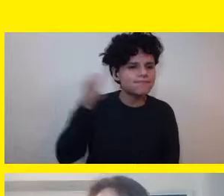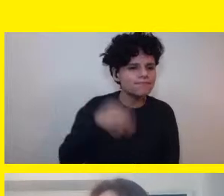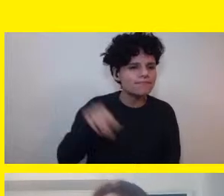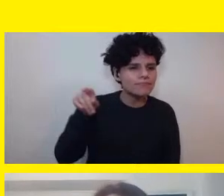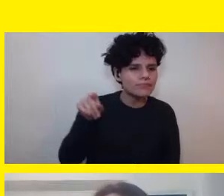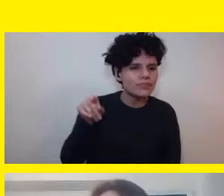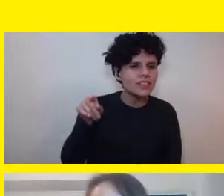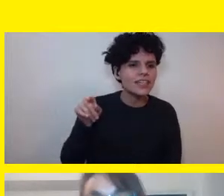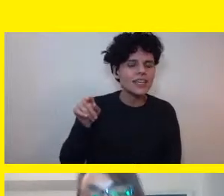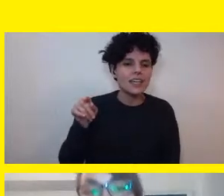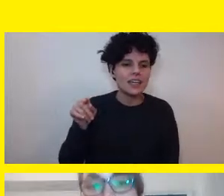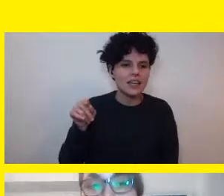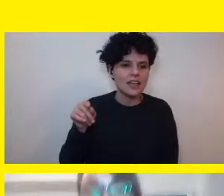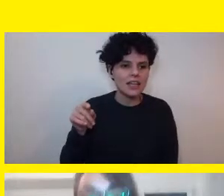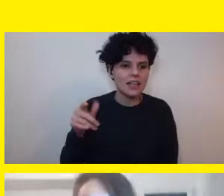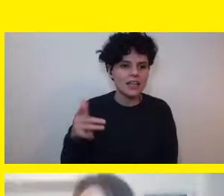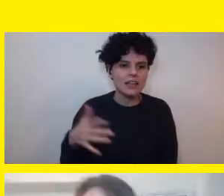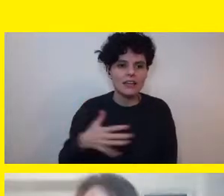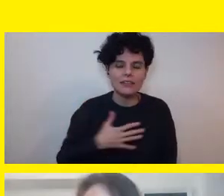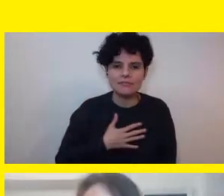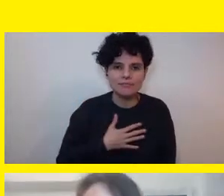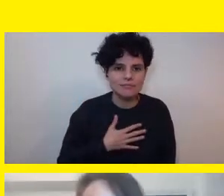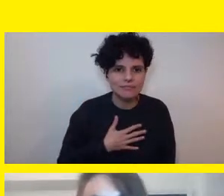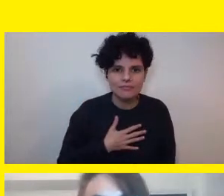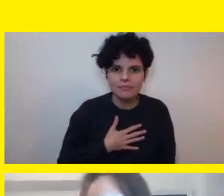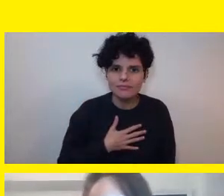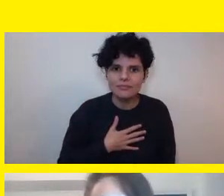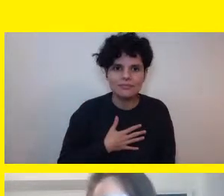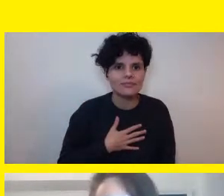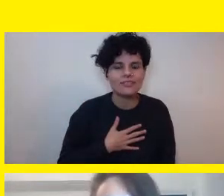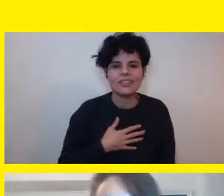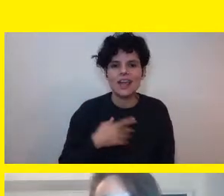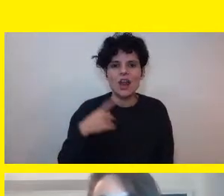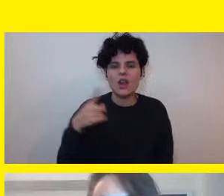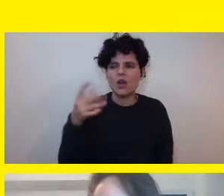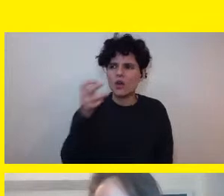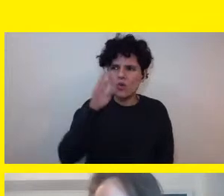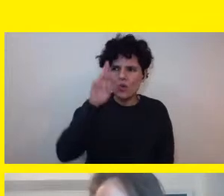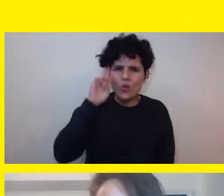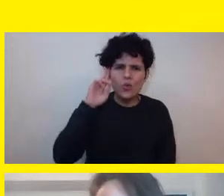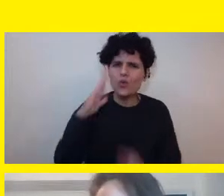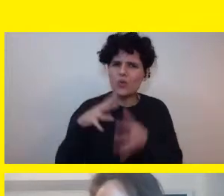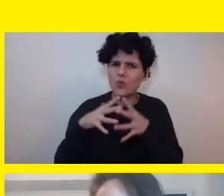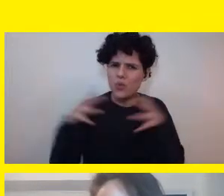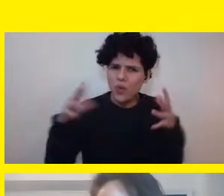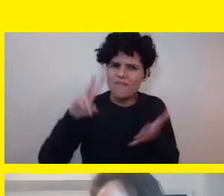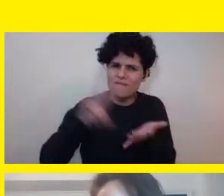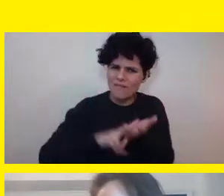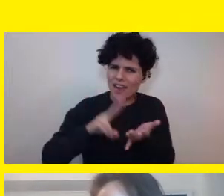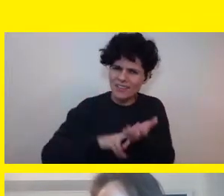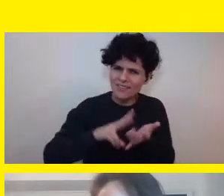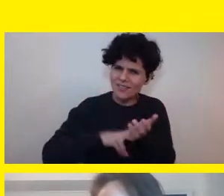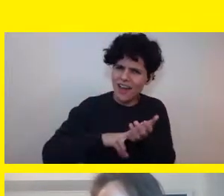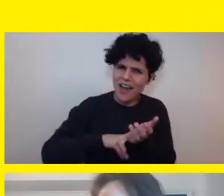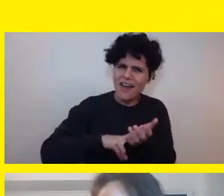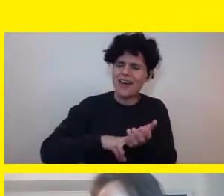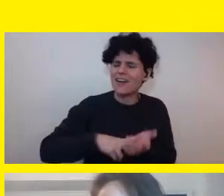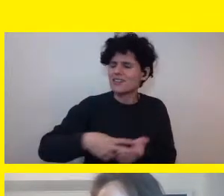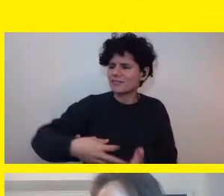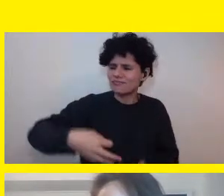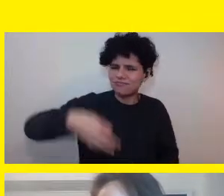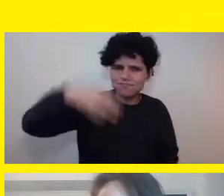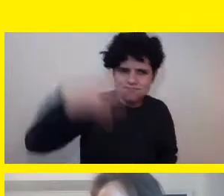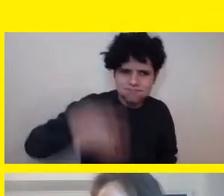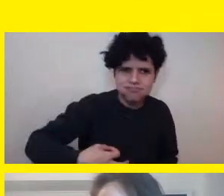cosa, de una catedral, diría el dicho tradicional, ¿no? Pero una verdad muy grande. Y es que